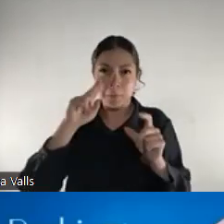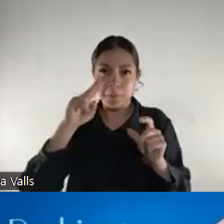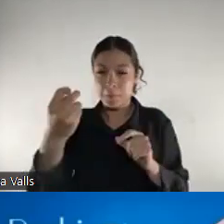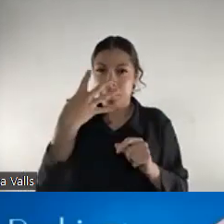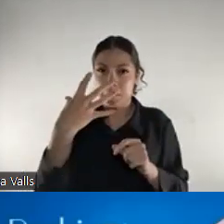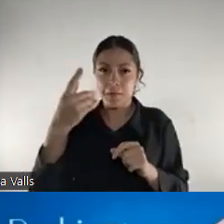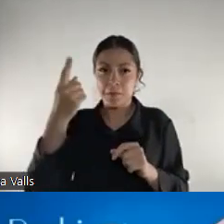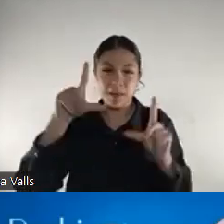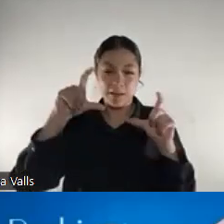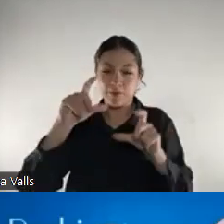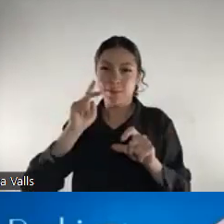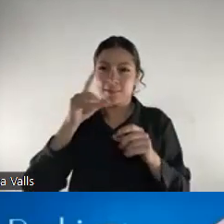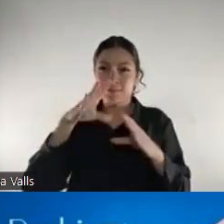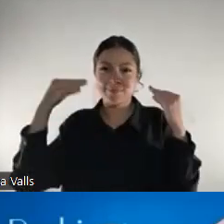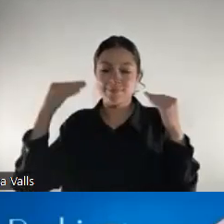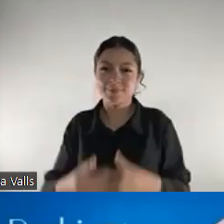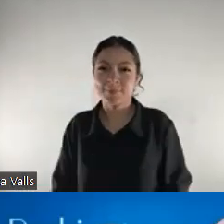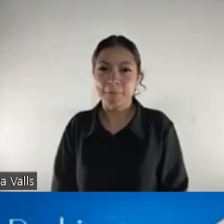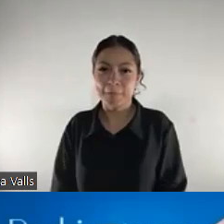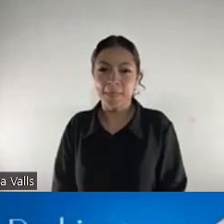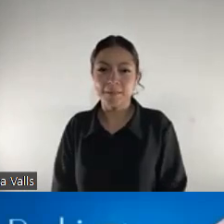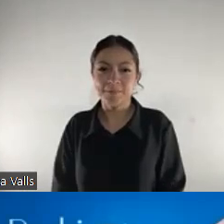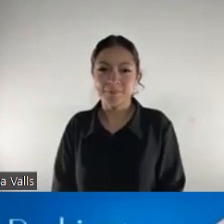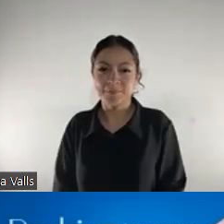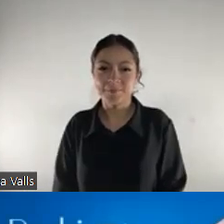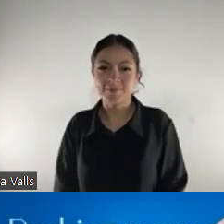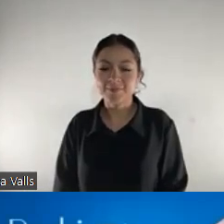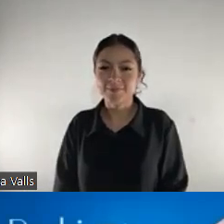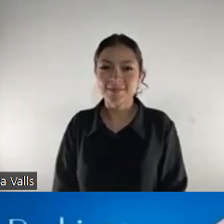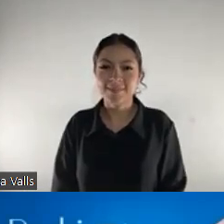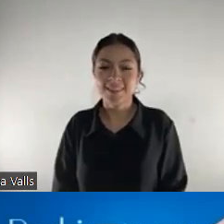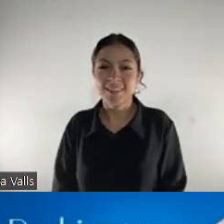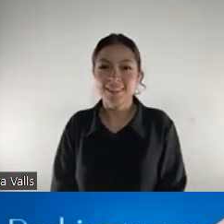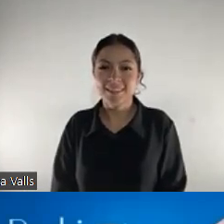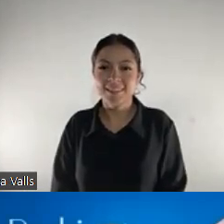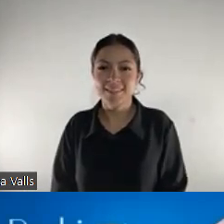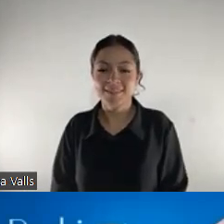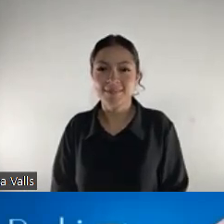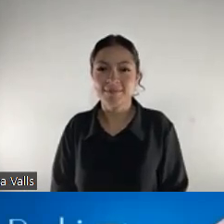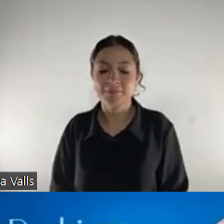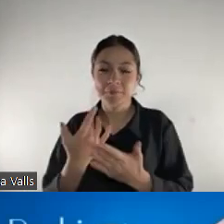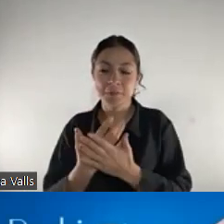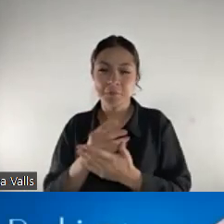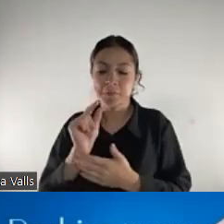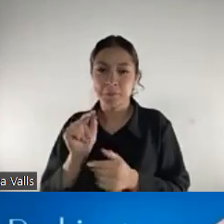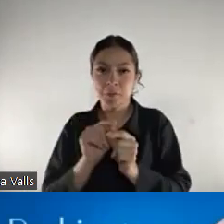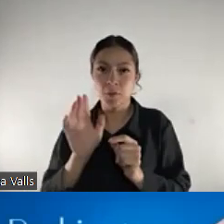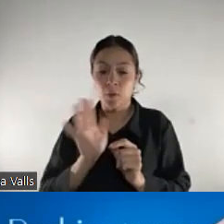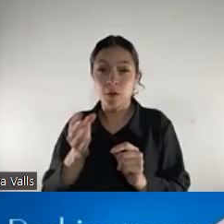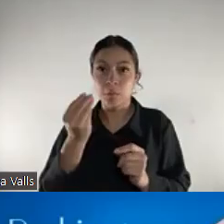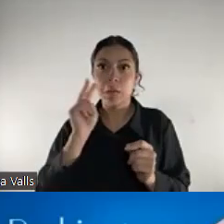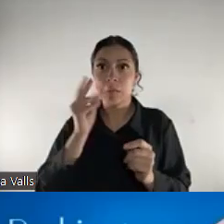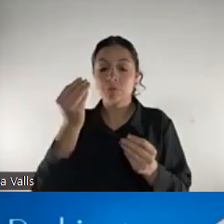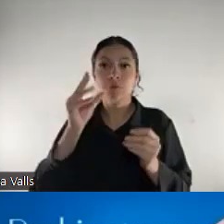sonriamos para la foto, ahora sí que sonreímos para la foto. Y espérenos nada más tantito porque al haber tantos